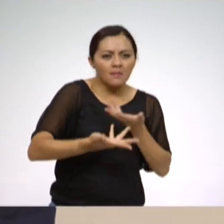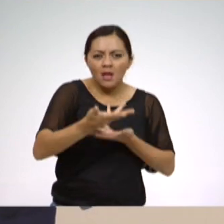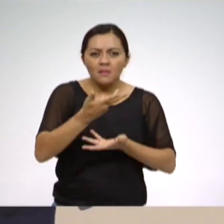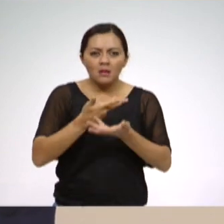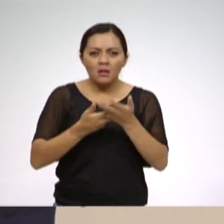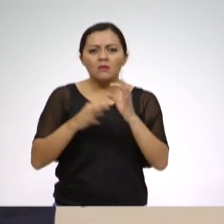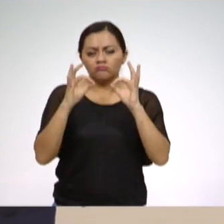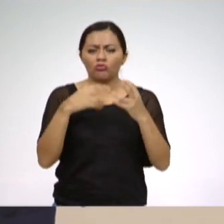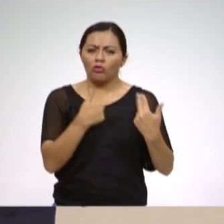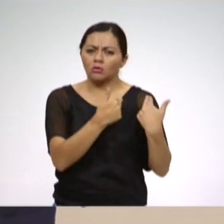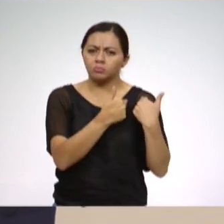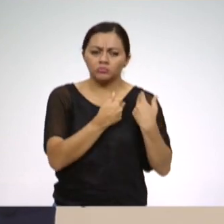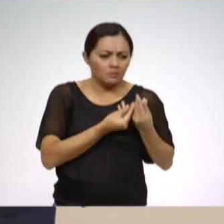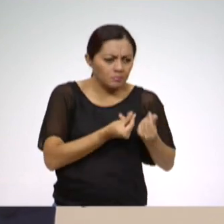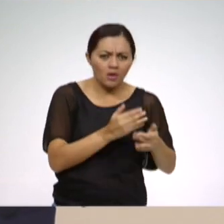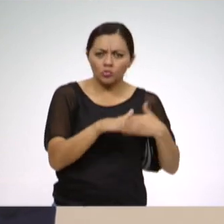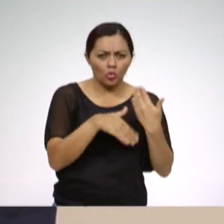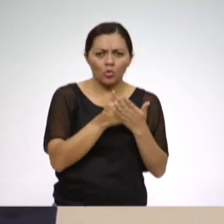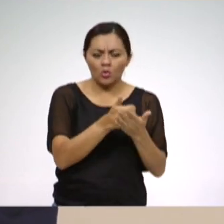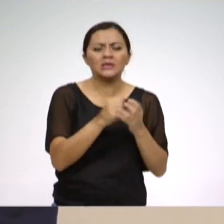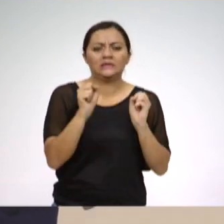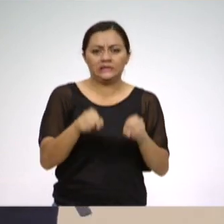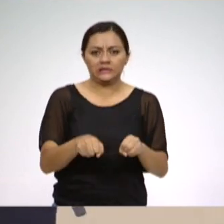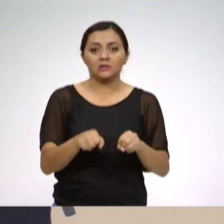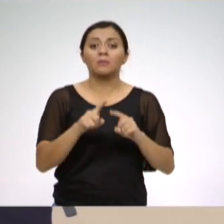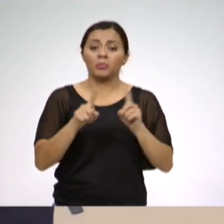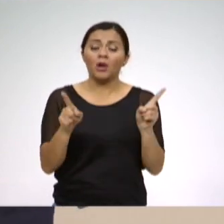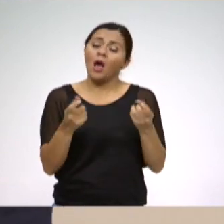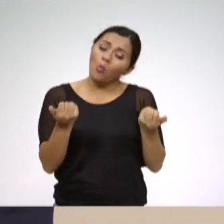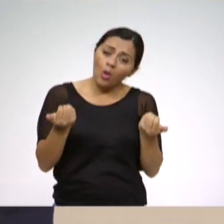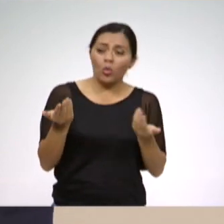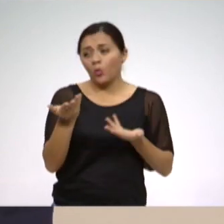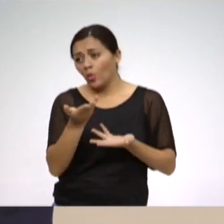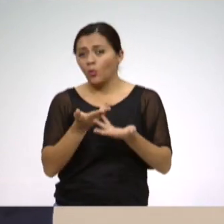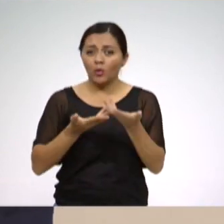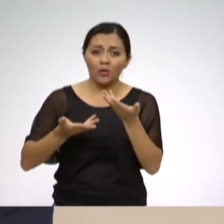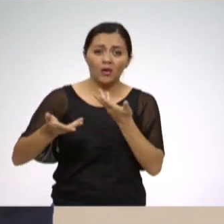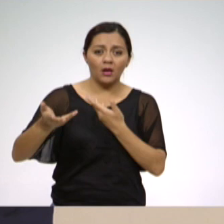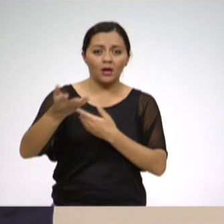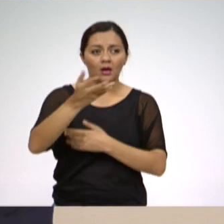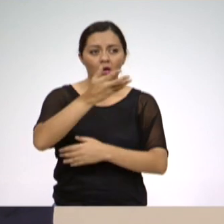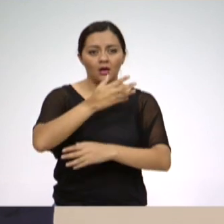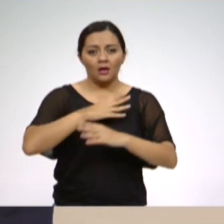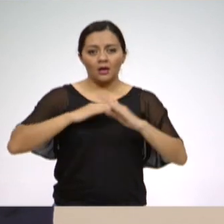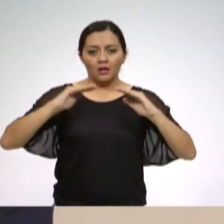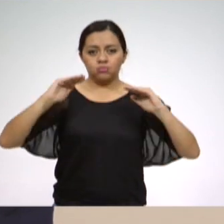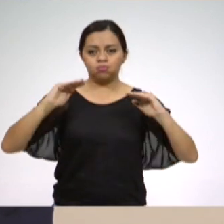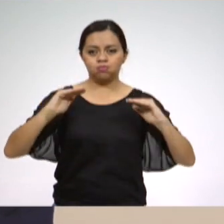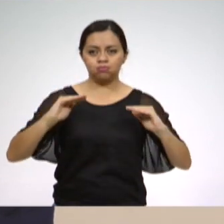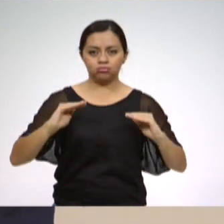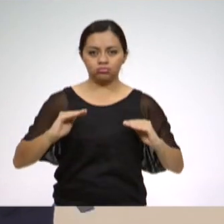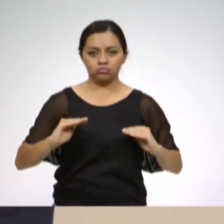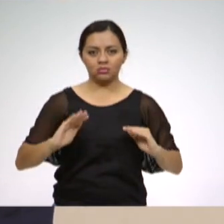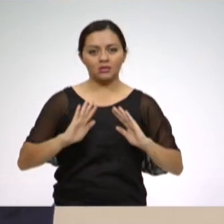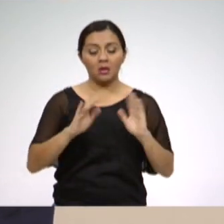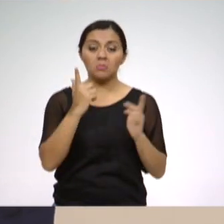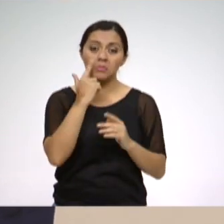que me iba a ser responsable de ella y todo. Y ahí accedieron, ellos también, ya como padres también que